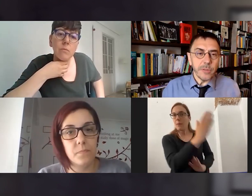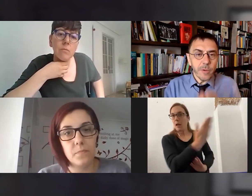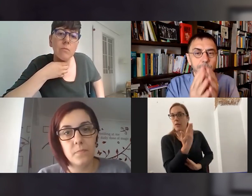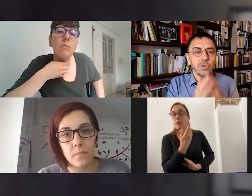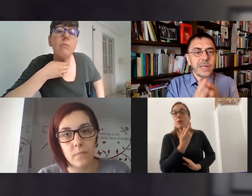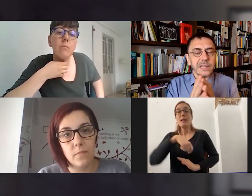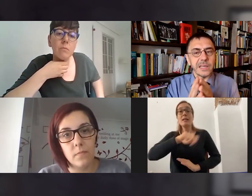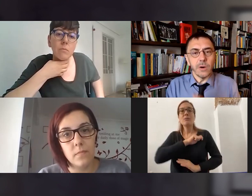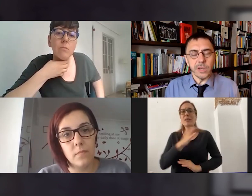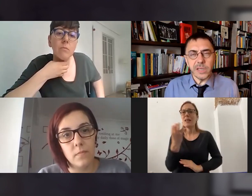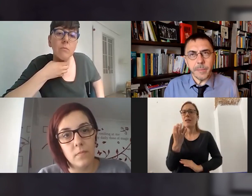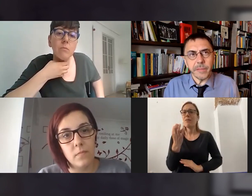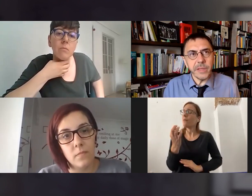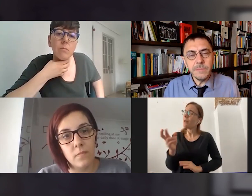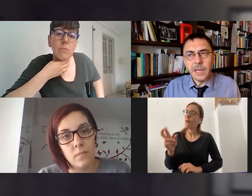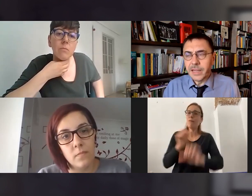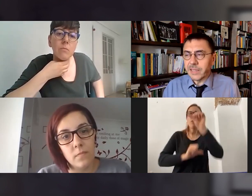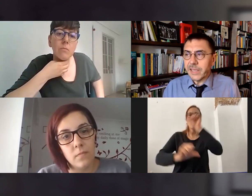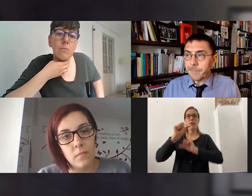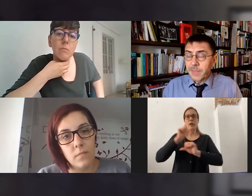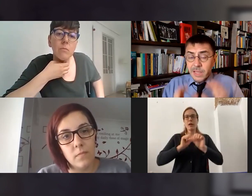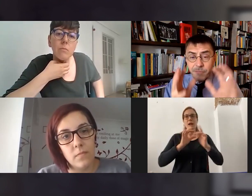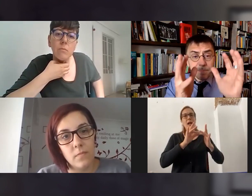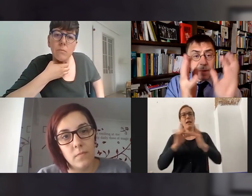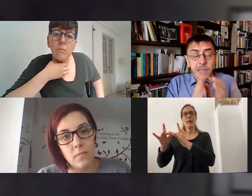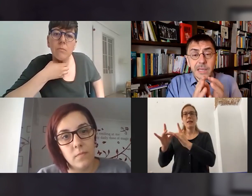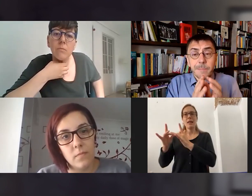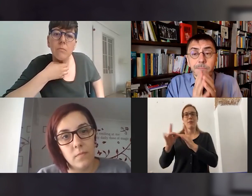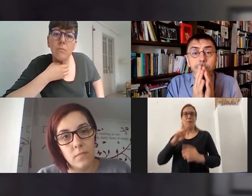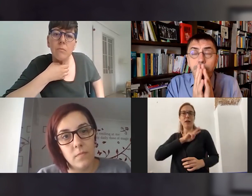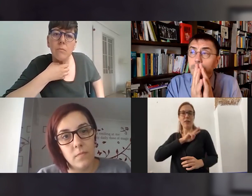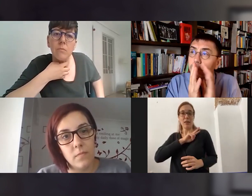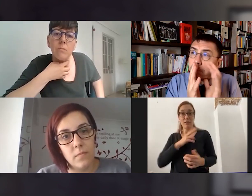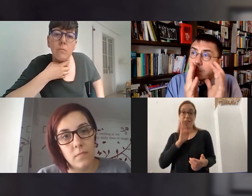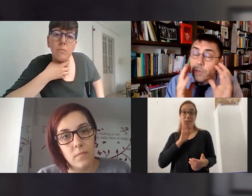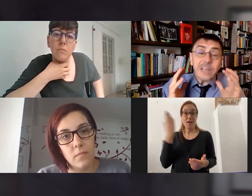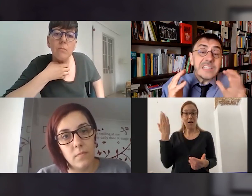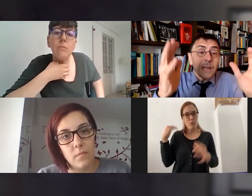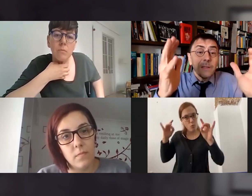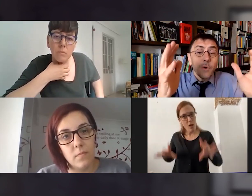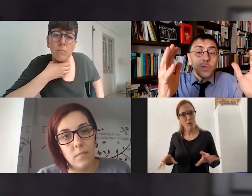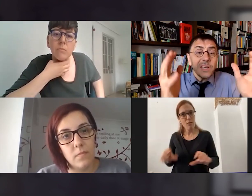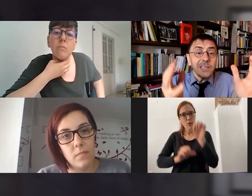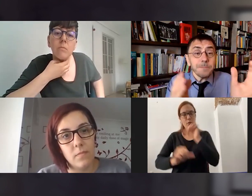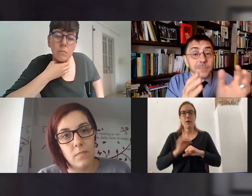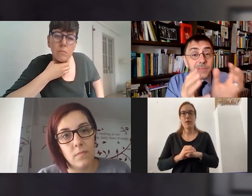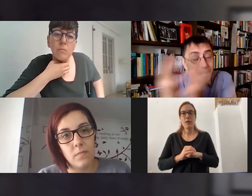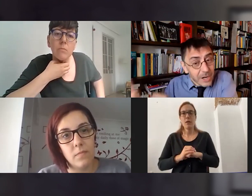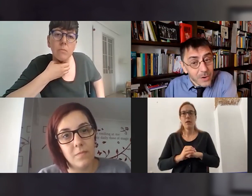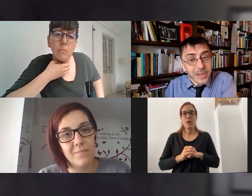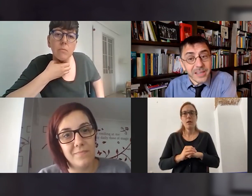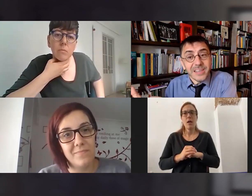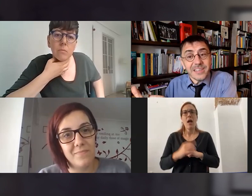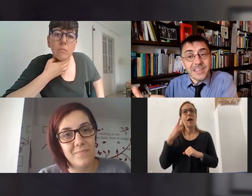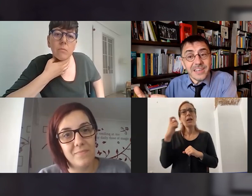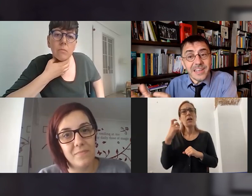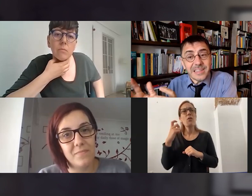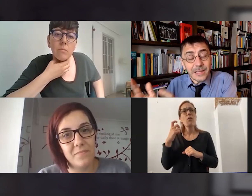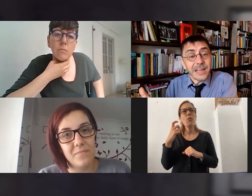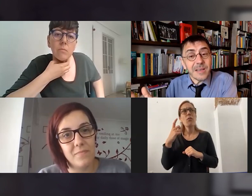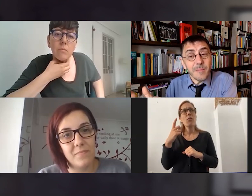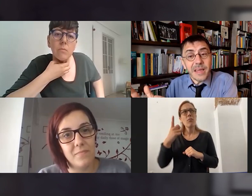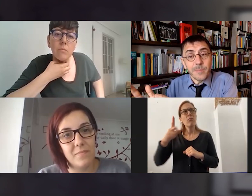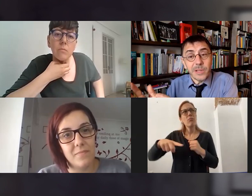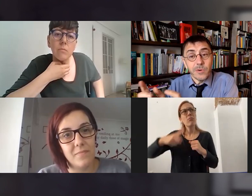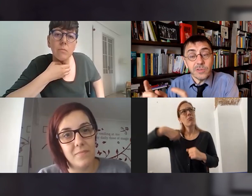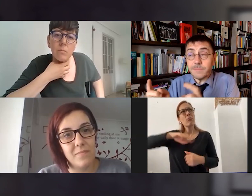esa posición puntera tecnológica verde que tenía. En fin, creo que se están haciendo cosas, creo que la